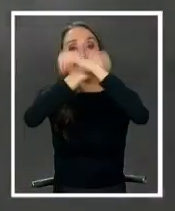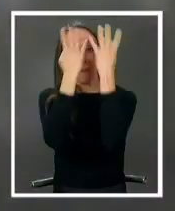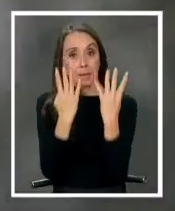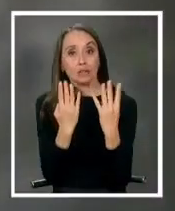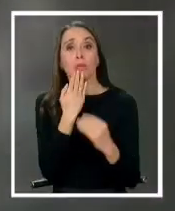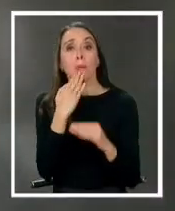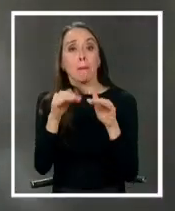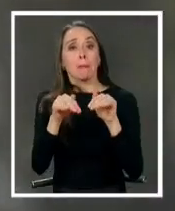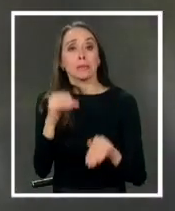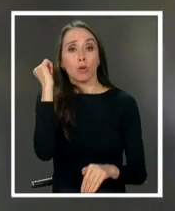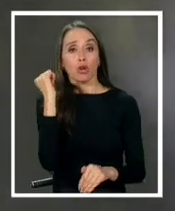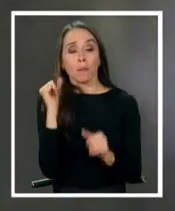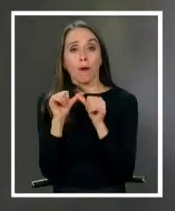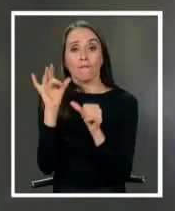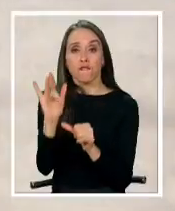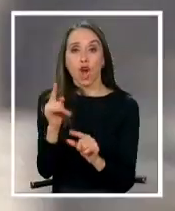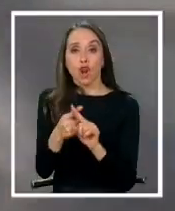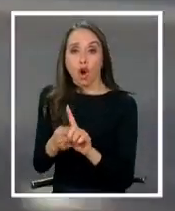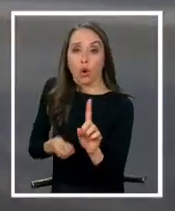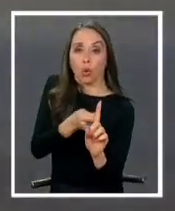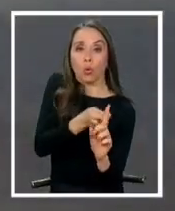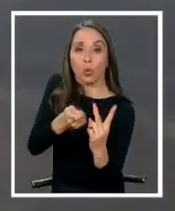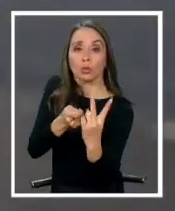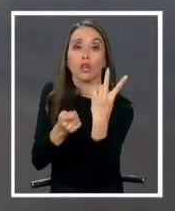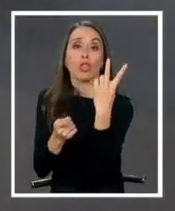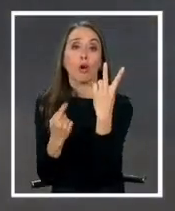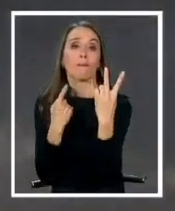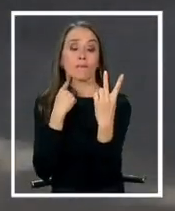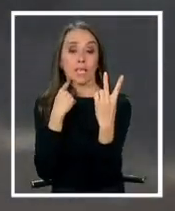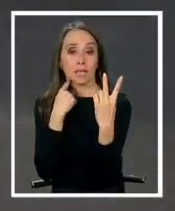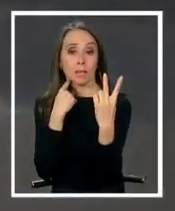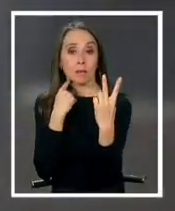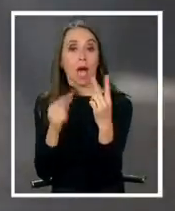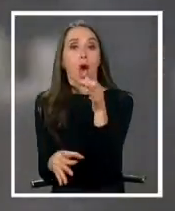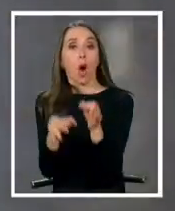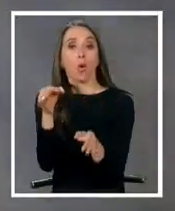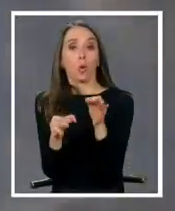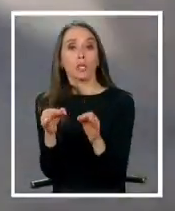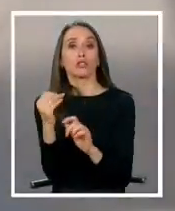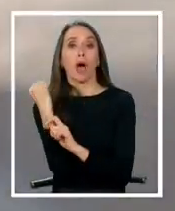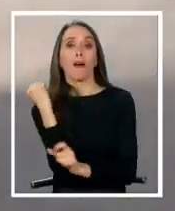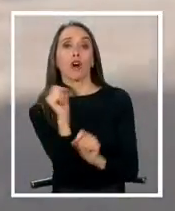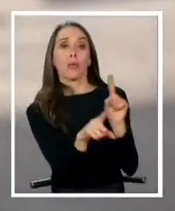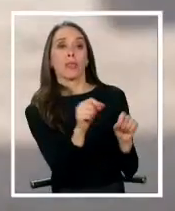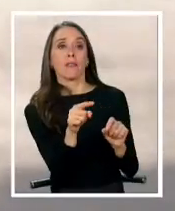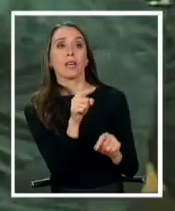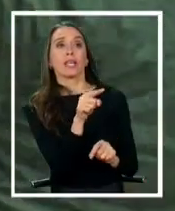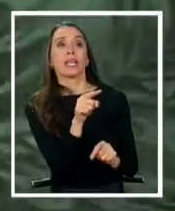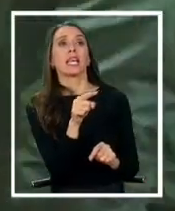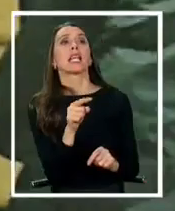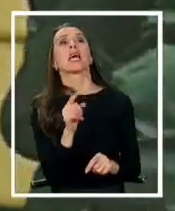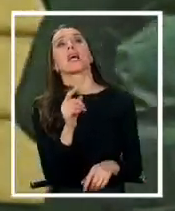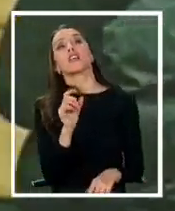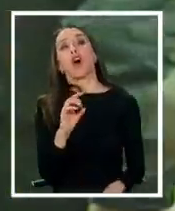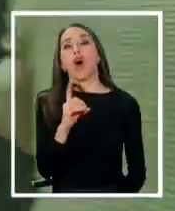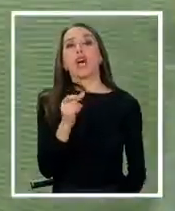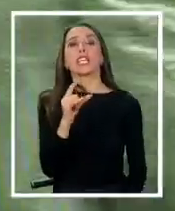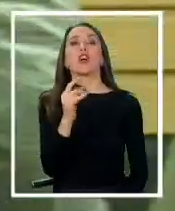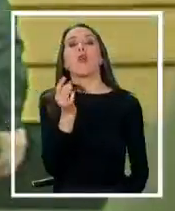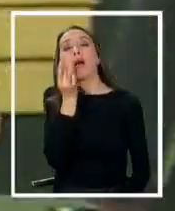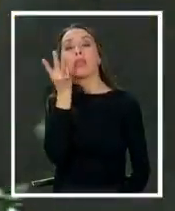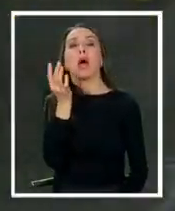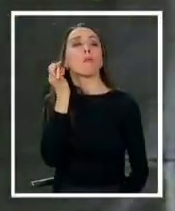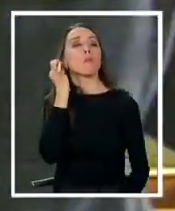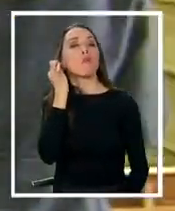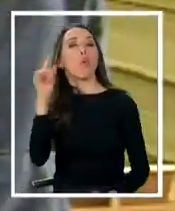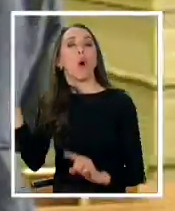en Copiapó, por violar y acuchillar a 2 víctimas. En ese juicio, su defensa argumentó que era un gigoló y que las mujeres